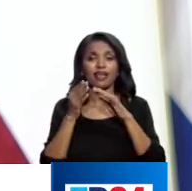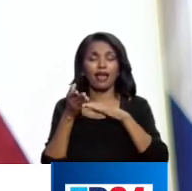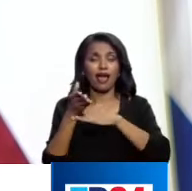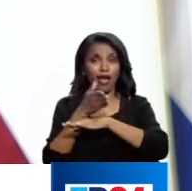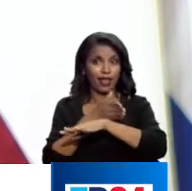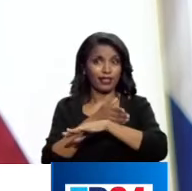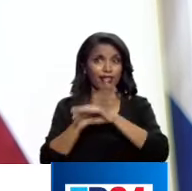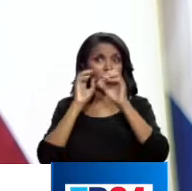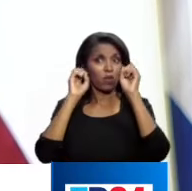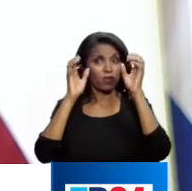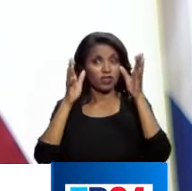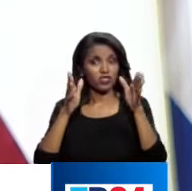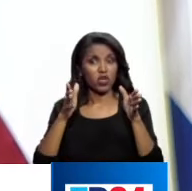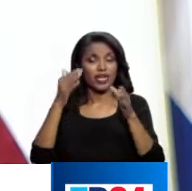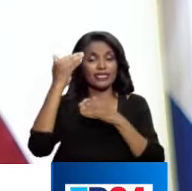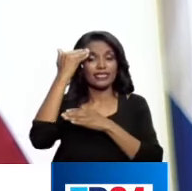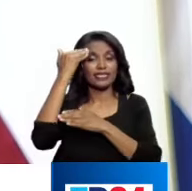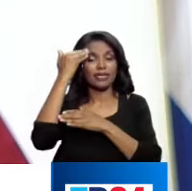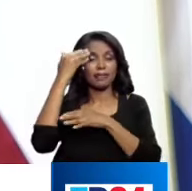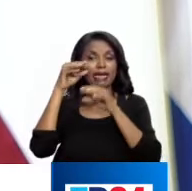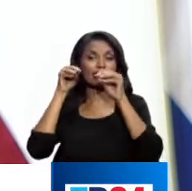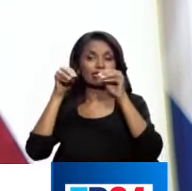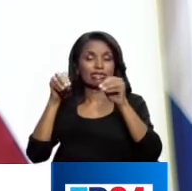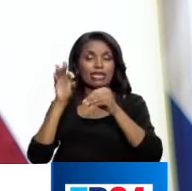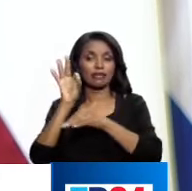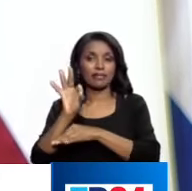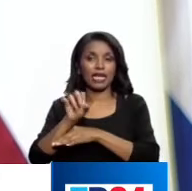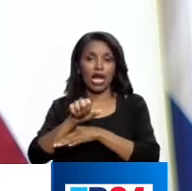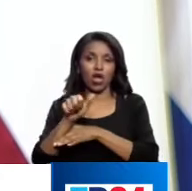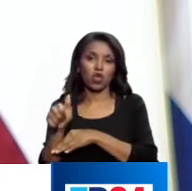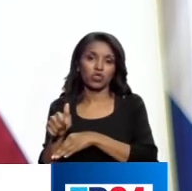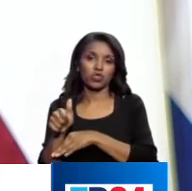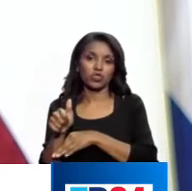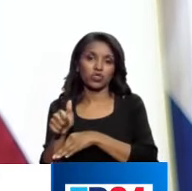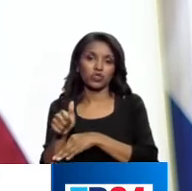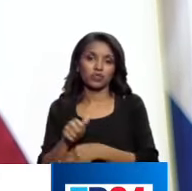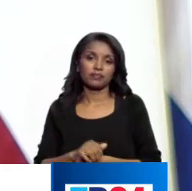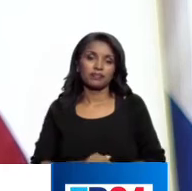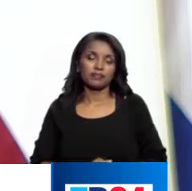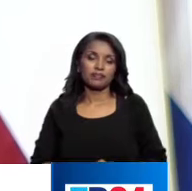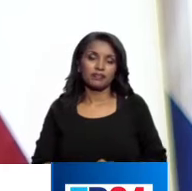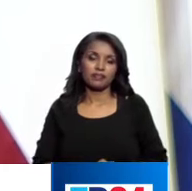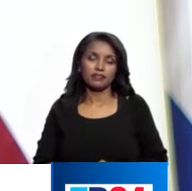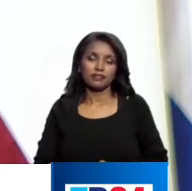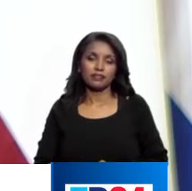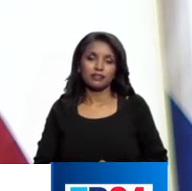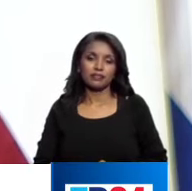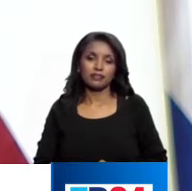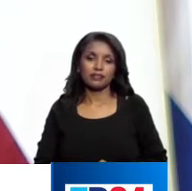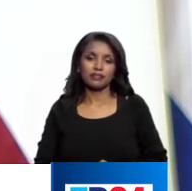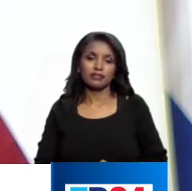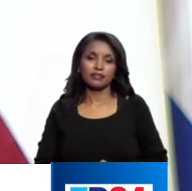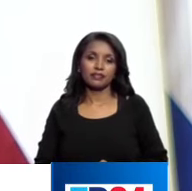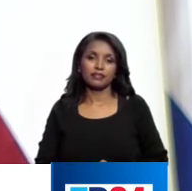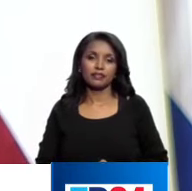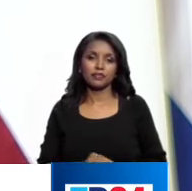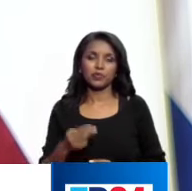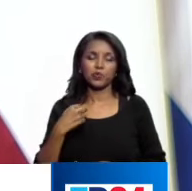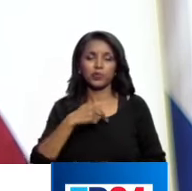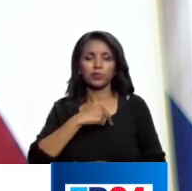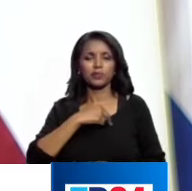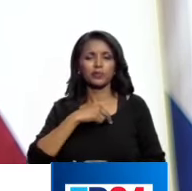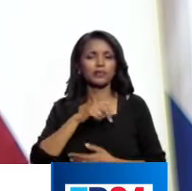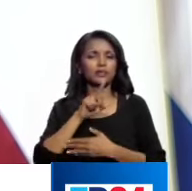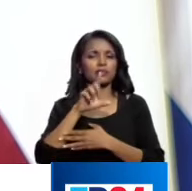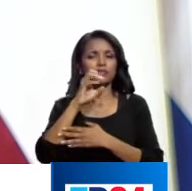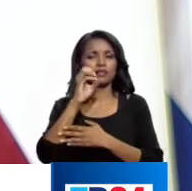eficientemente a las personas es la materia fundamental si hablamos de educación. Nosotros vamos a destinar un fondo de 100 millones de dólares